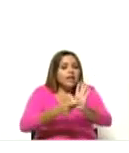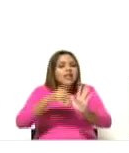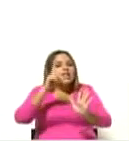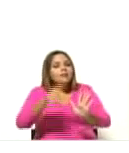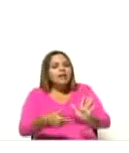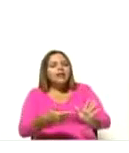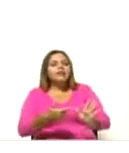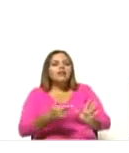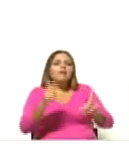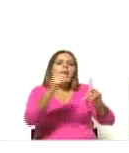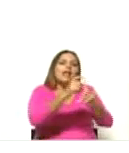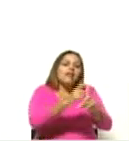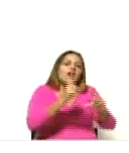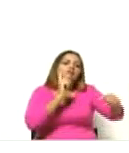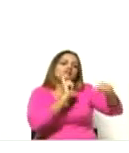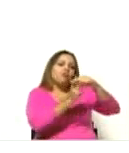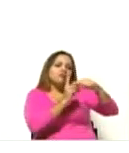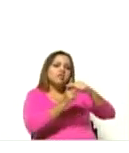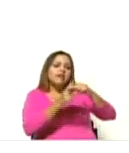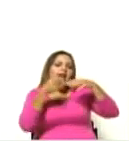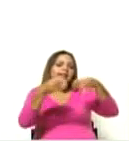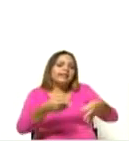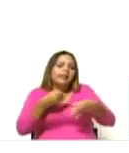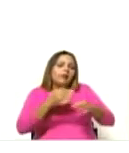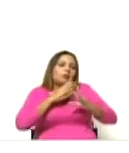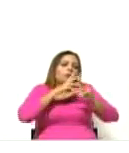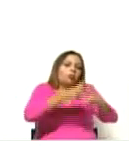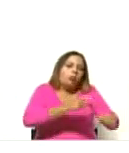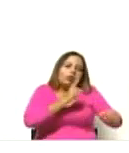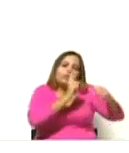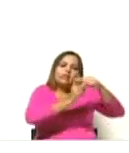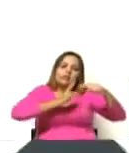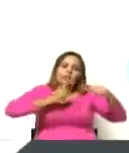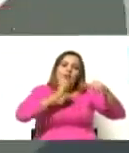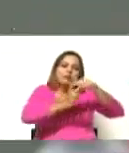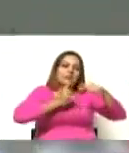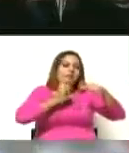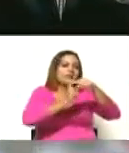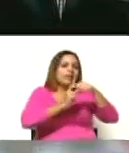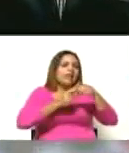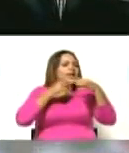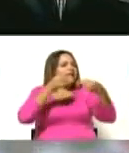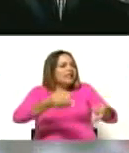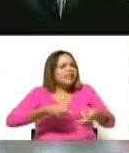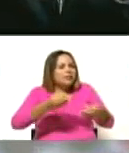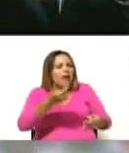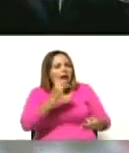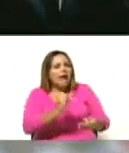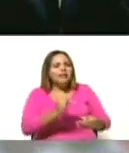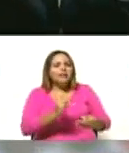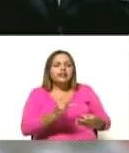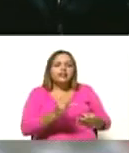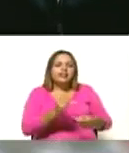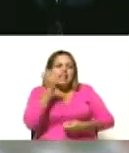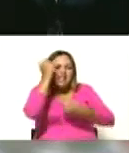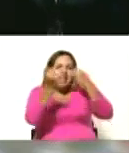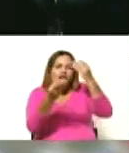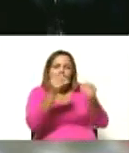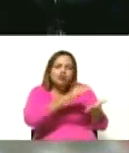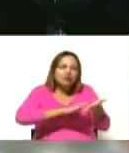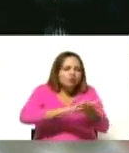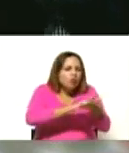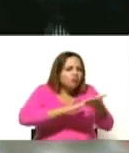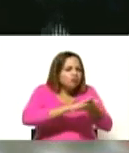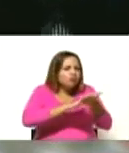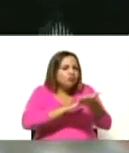afirmativo, de un discurso positivo, de un discurso que se concentra en proporcionar soluciones o por